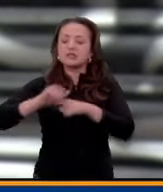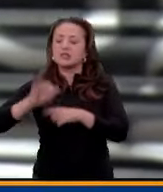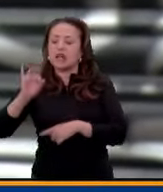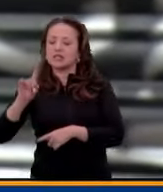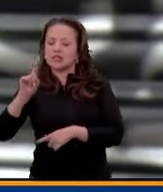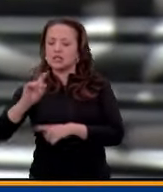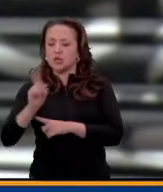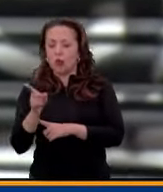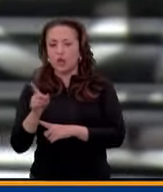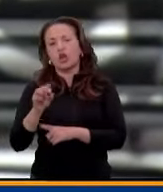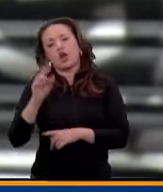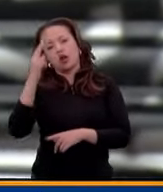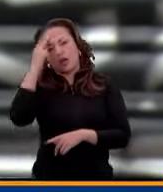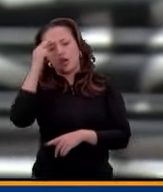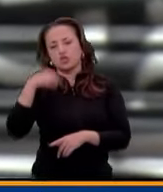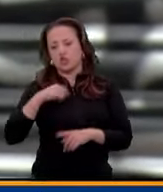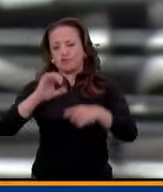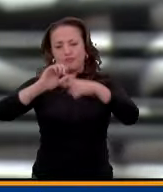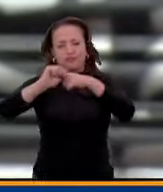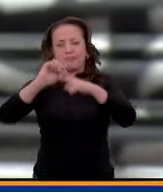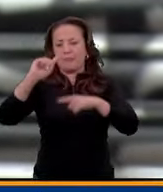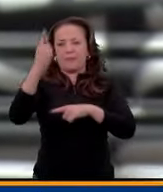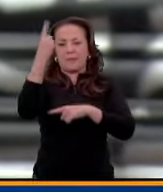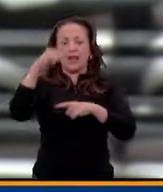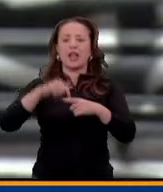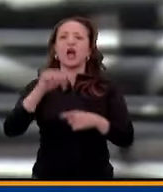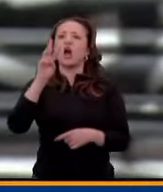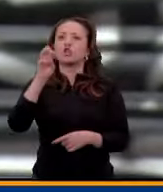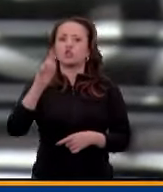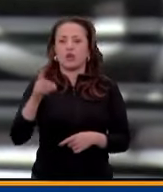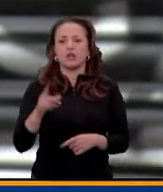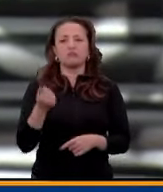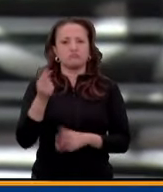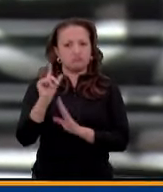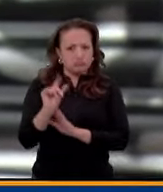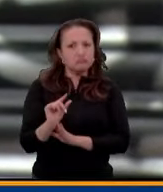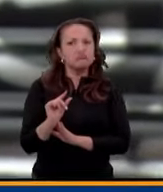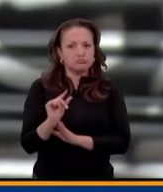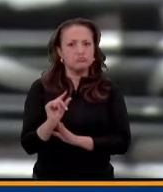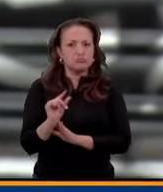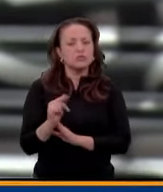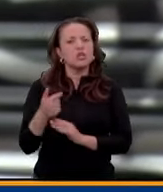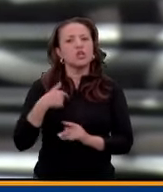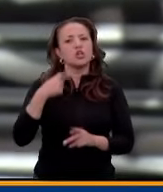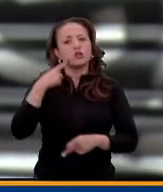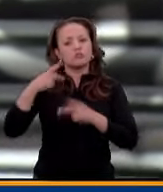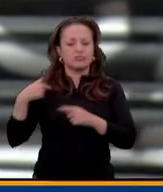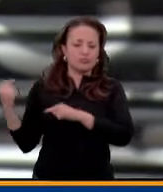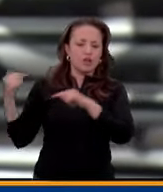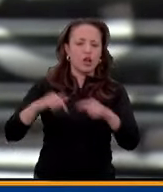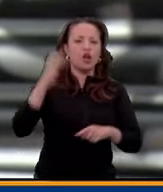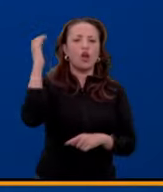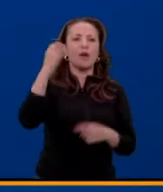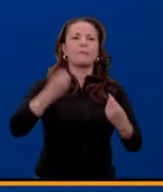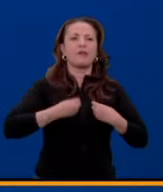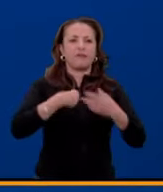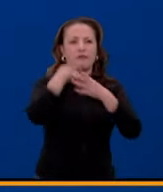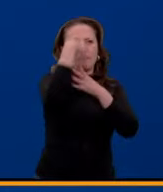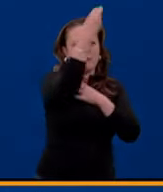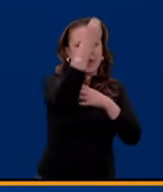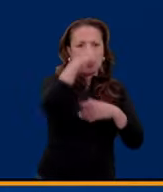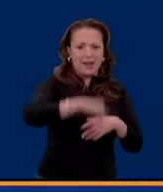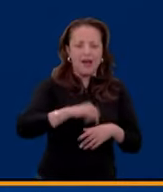8:30, obviamente pues escogí la primera. Sí. Y si es más económico, de hecho, pues estoy visitando Colombia porque resido en el exterior.